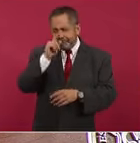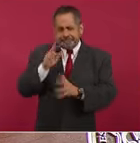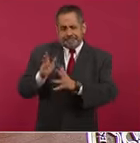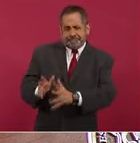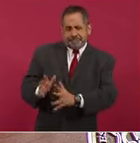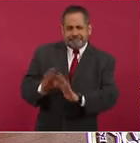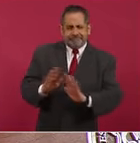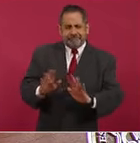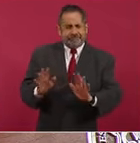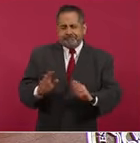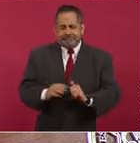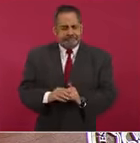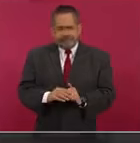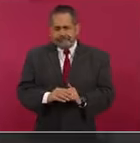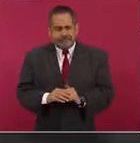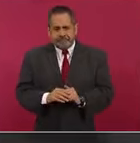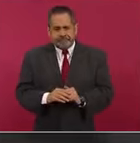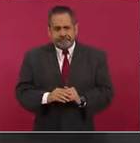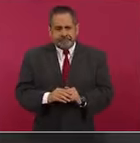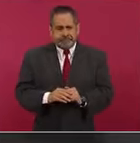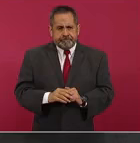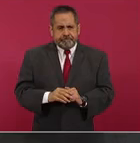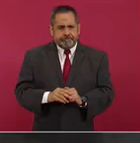porque pues